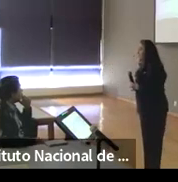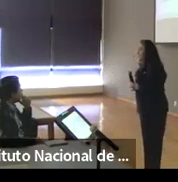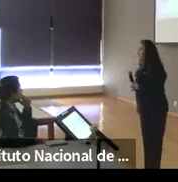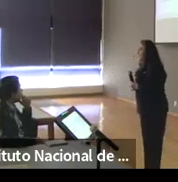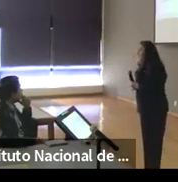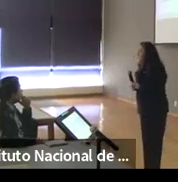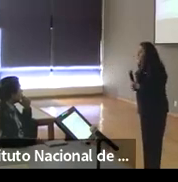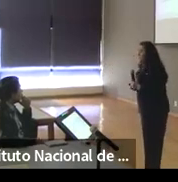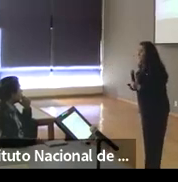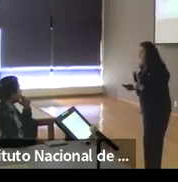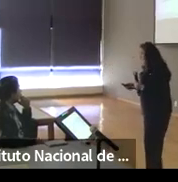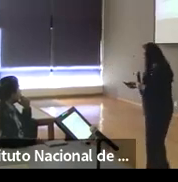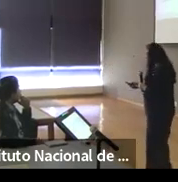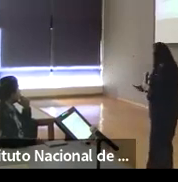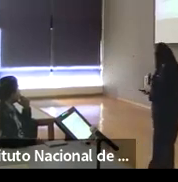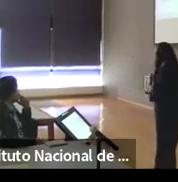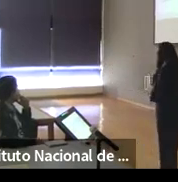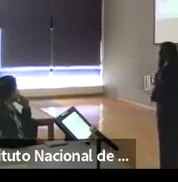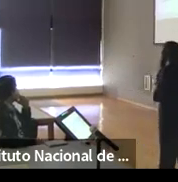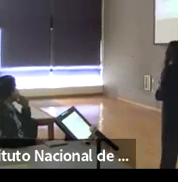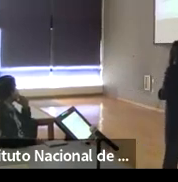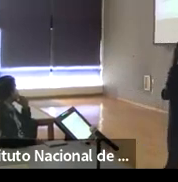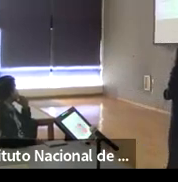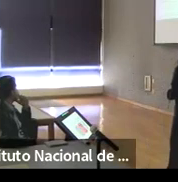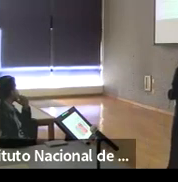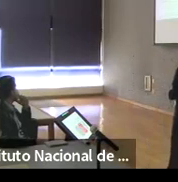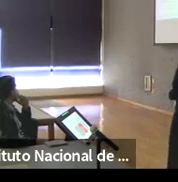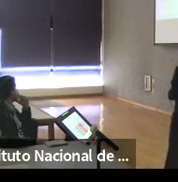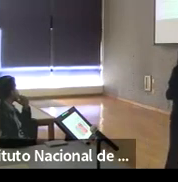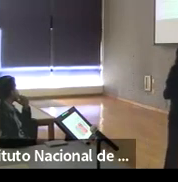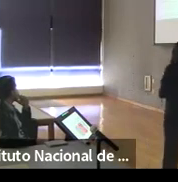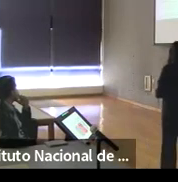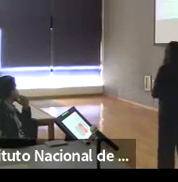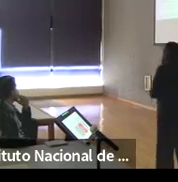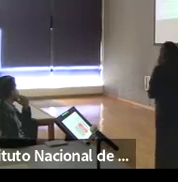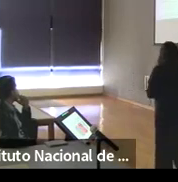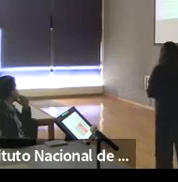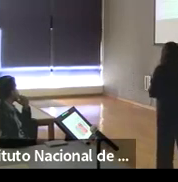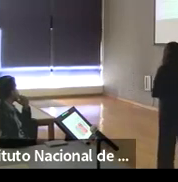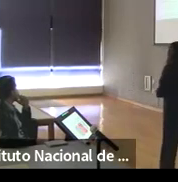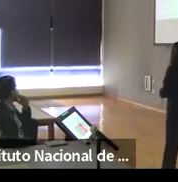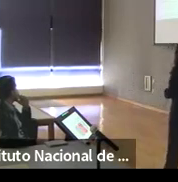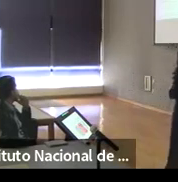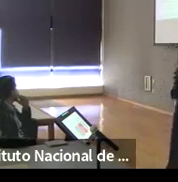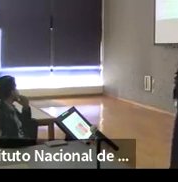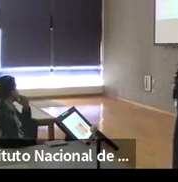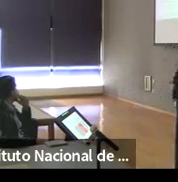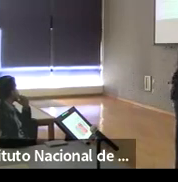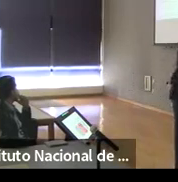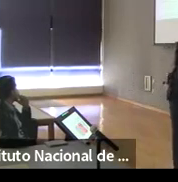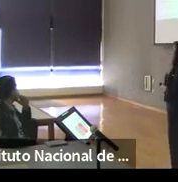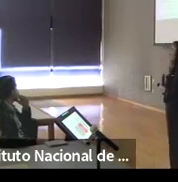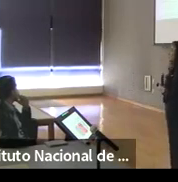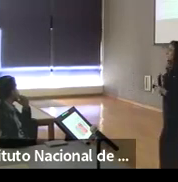hombre hay conflictos que pueden evitarse sí lo vamos a ver adelante y tiene que ver obviamente